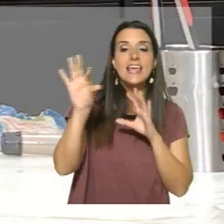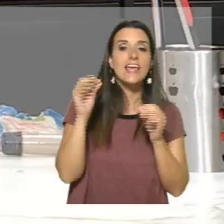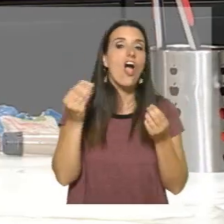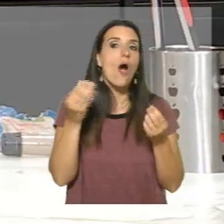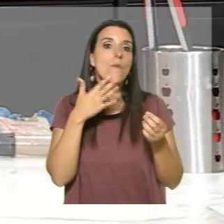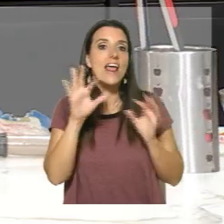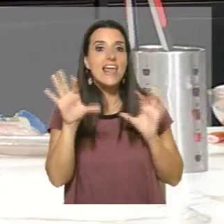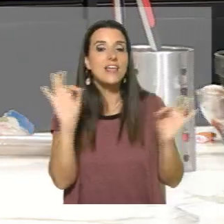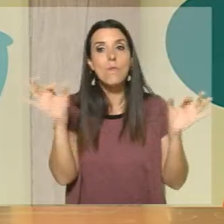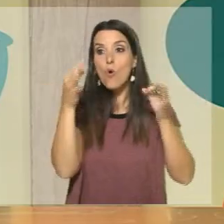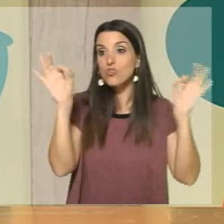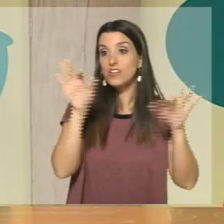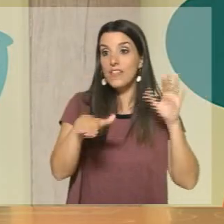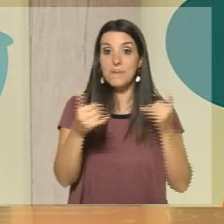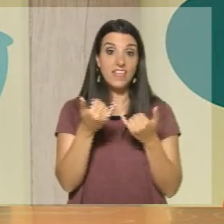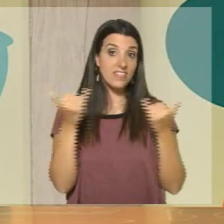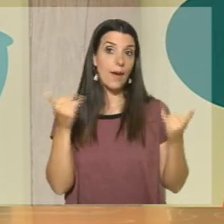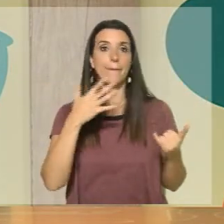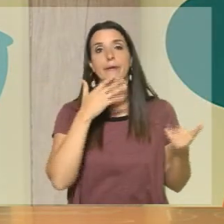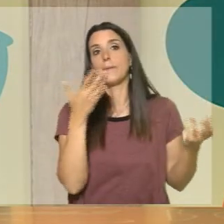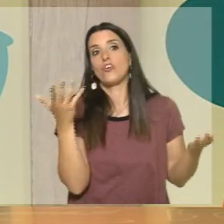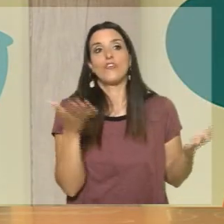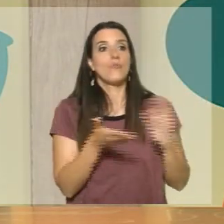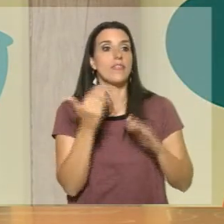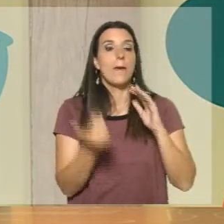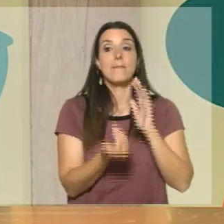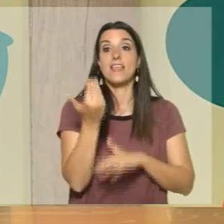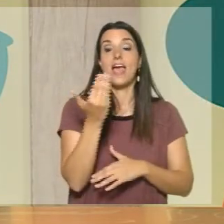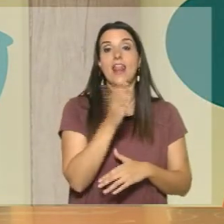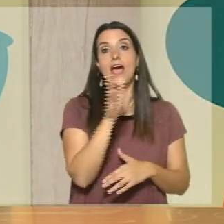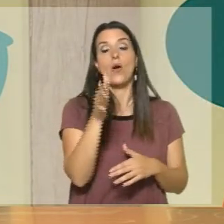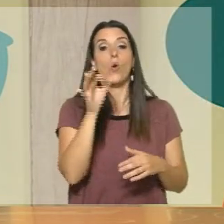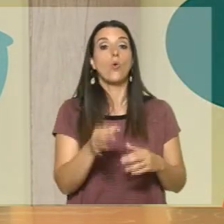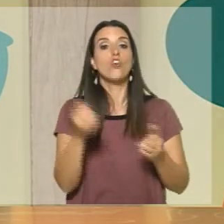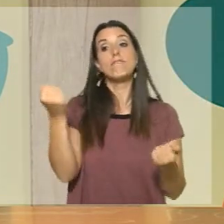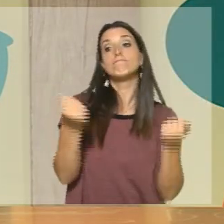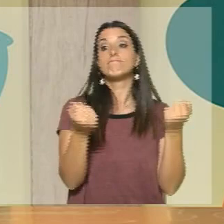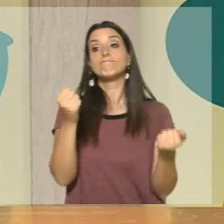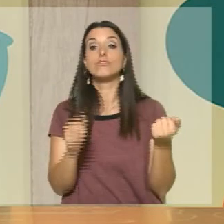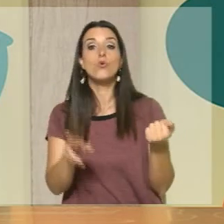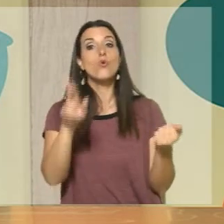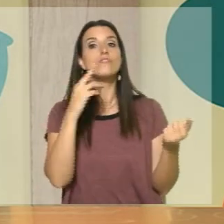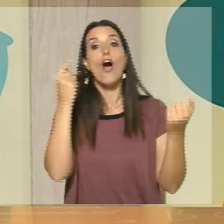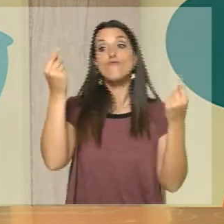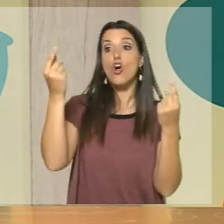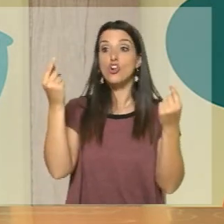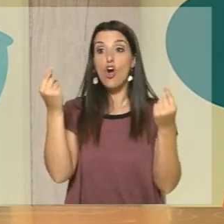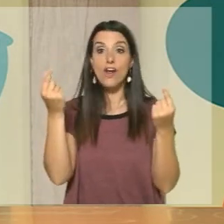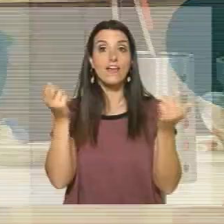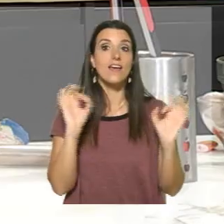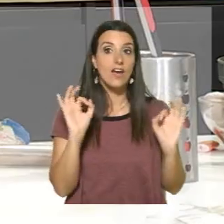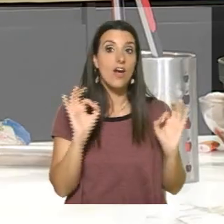que musicalizás tu día, ¿viste? Yo no sé, por ejemplo, si vamos de mañana haciendo ruta, para mí el folclore, sí, una Anita Valiente. Un